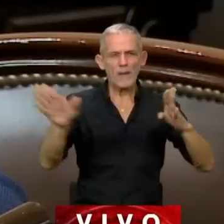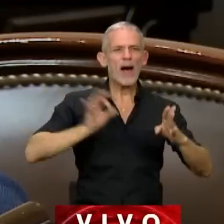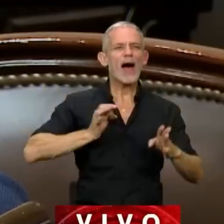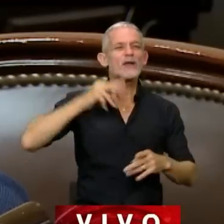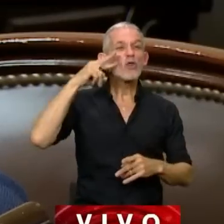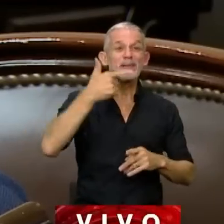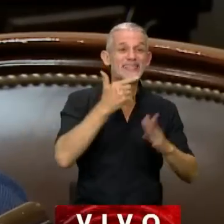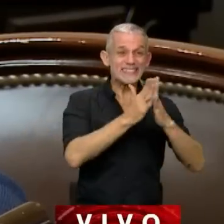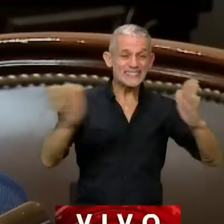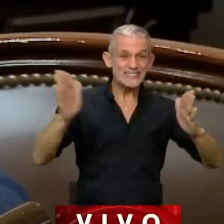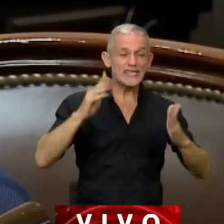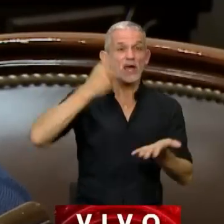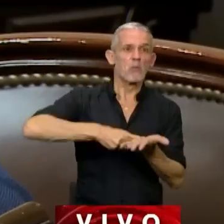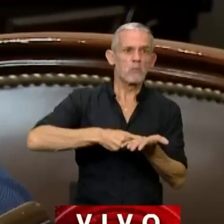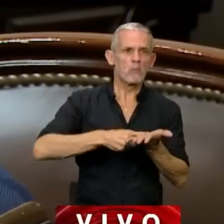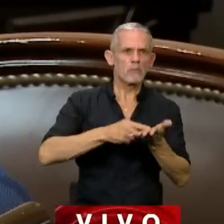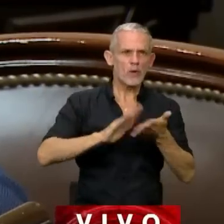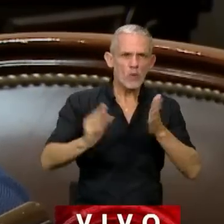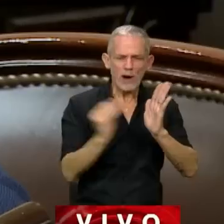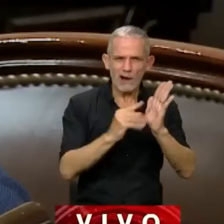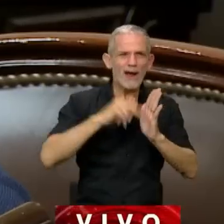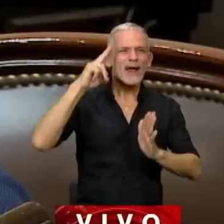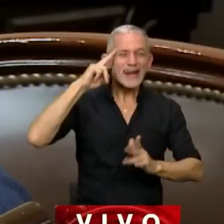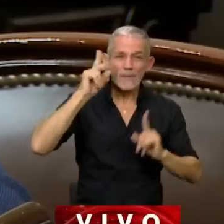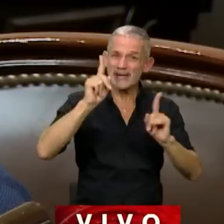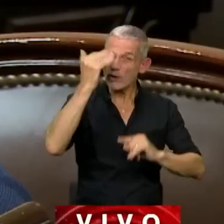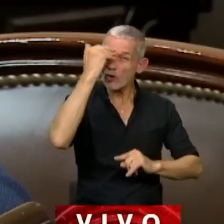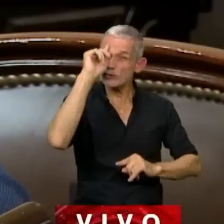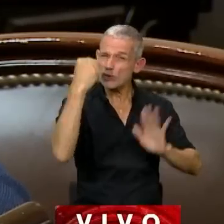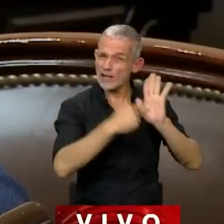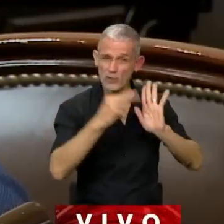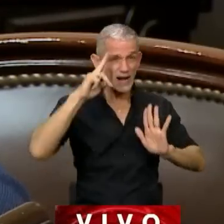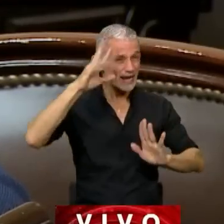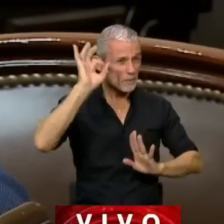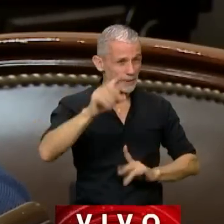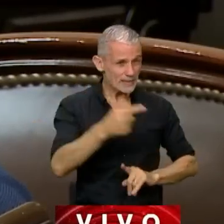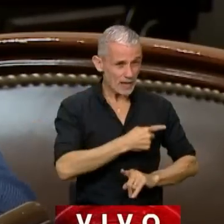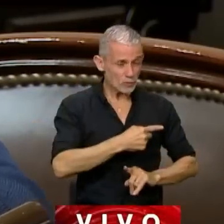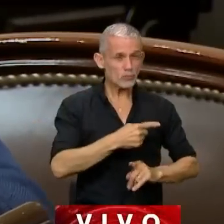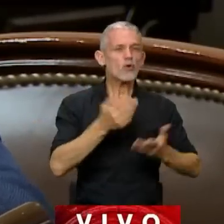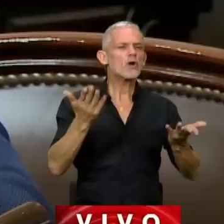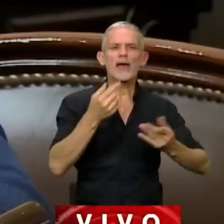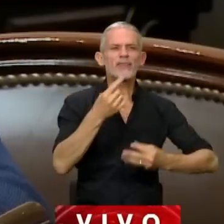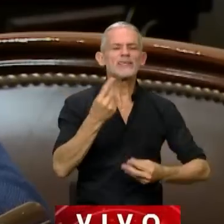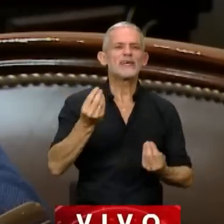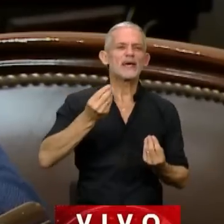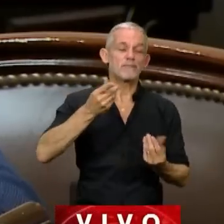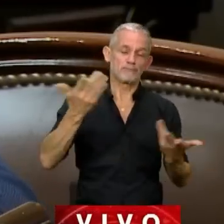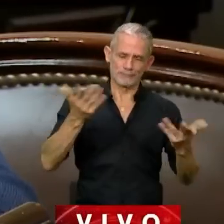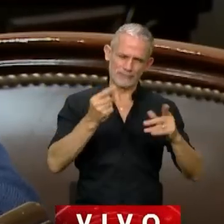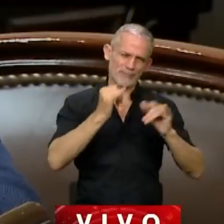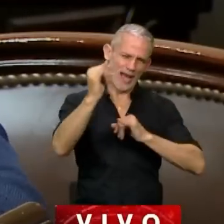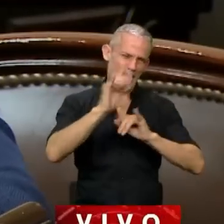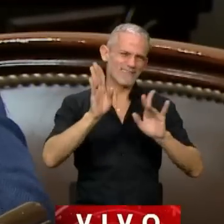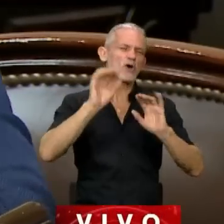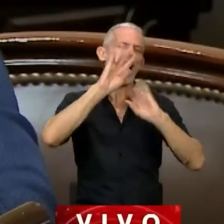año 2017 decidió, respetando la Constitución Nacional, que, dicho sea de paso, y